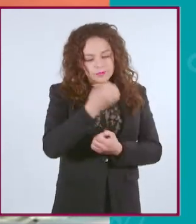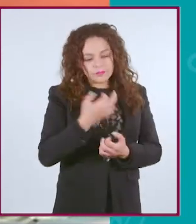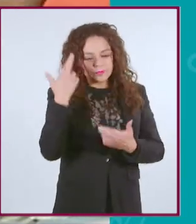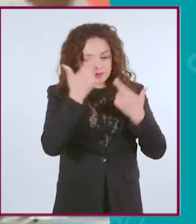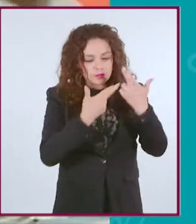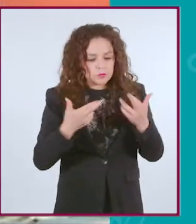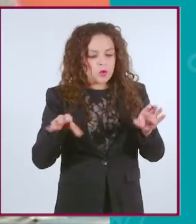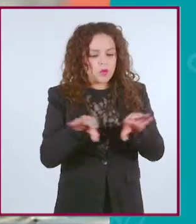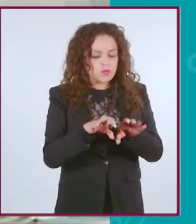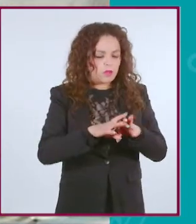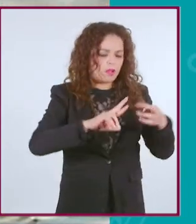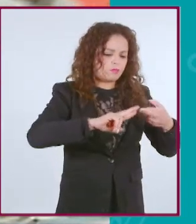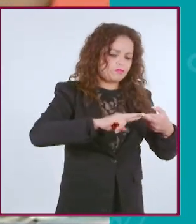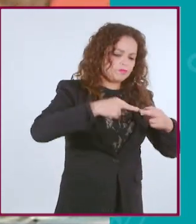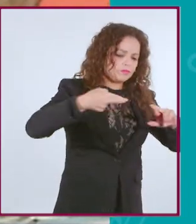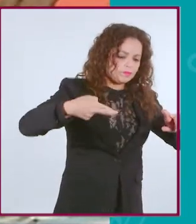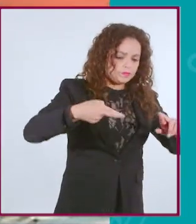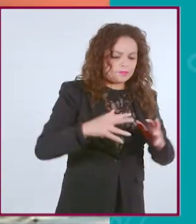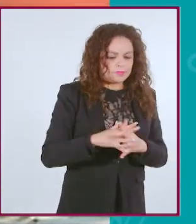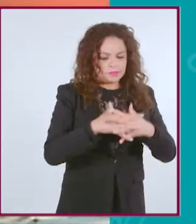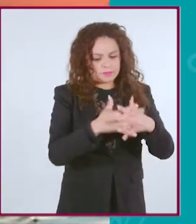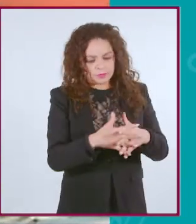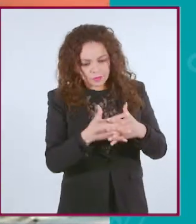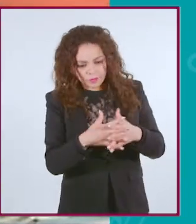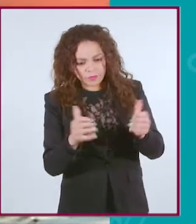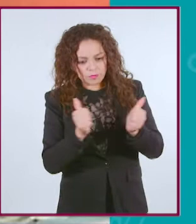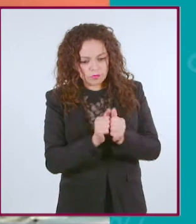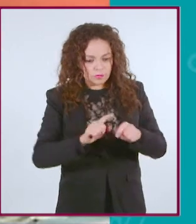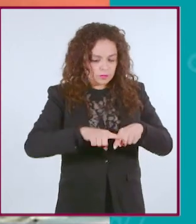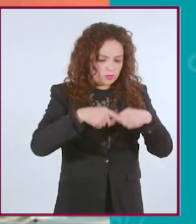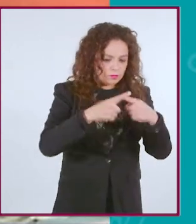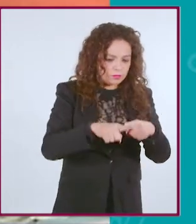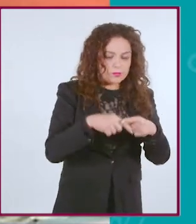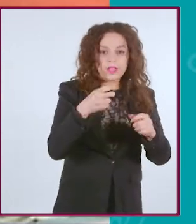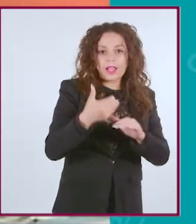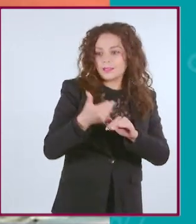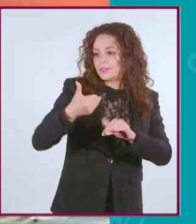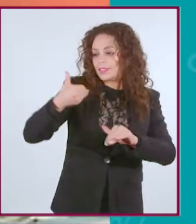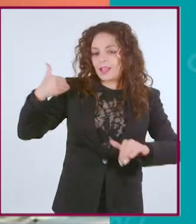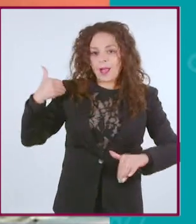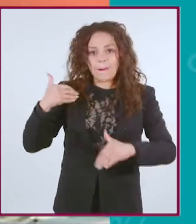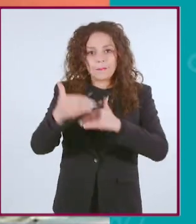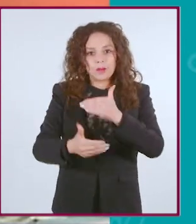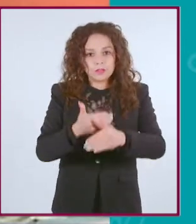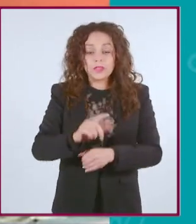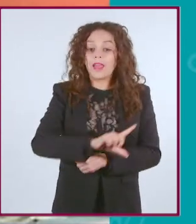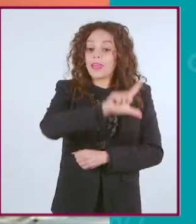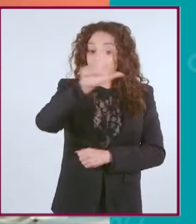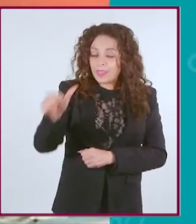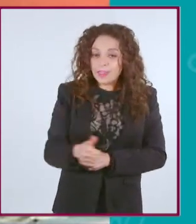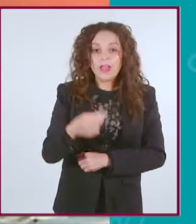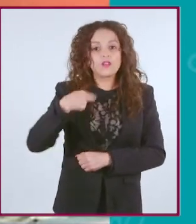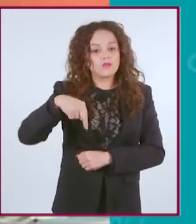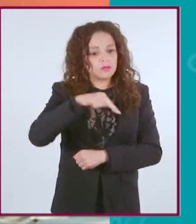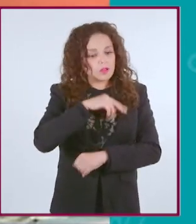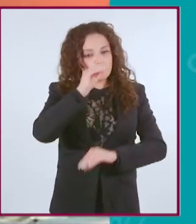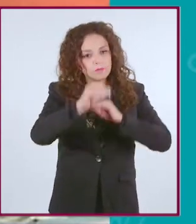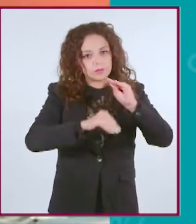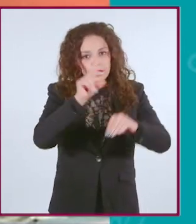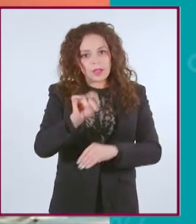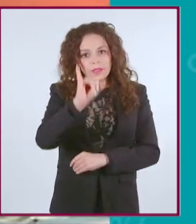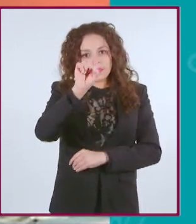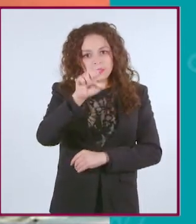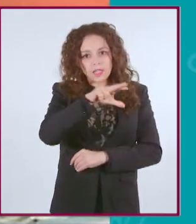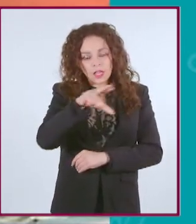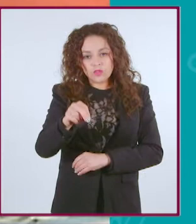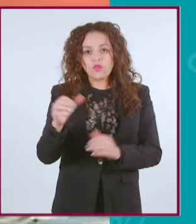de hilo, cuando ya viene estructurado el proceso anterior. Entonces, después de eso viene lo que es el diseño. Nosotros aquí efectuamos lo que son